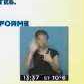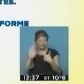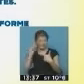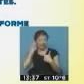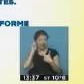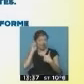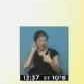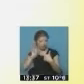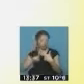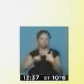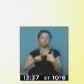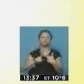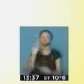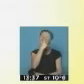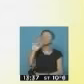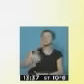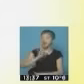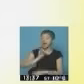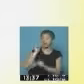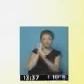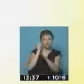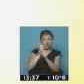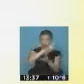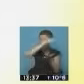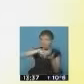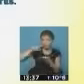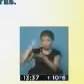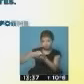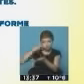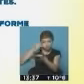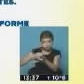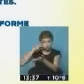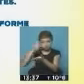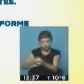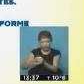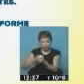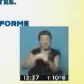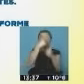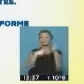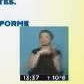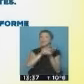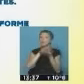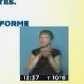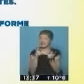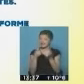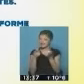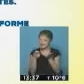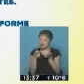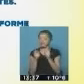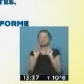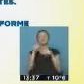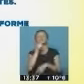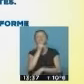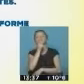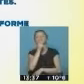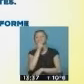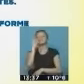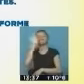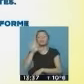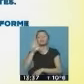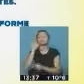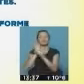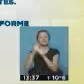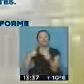servicios 30 años de servicios con aportes eh forma parte de lo indispensable c servicio solo en la actividad